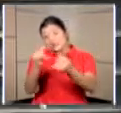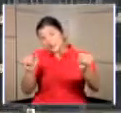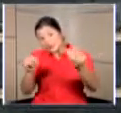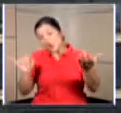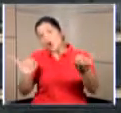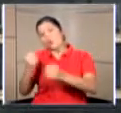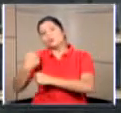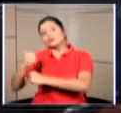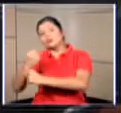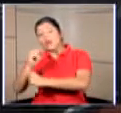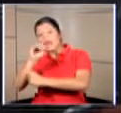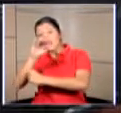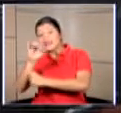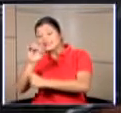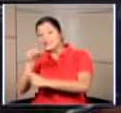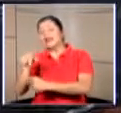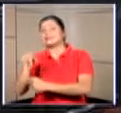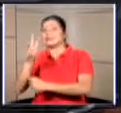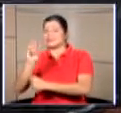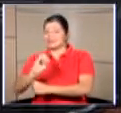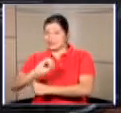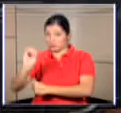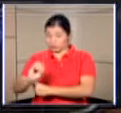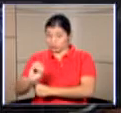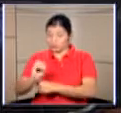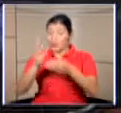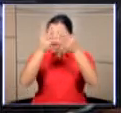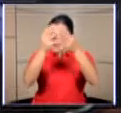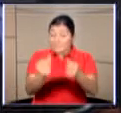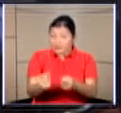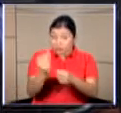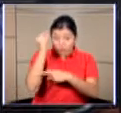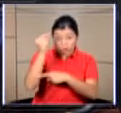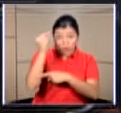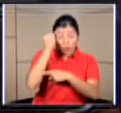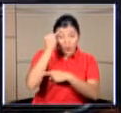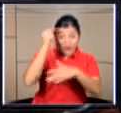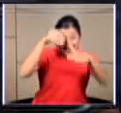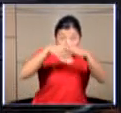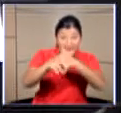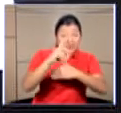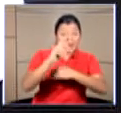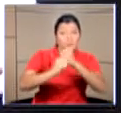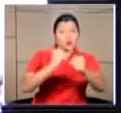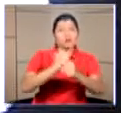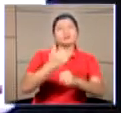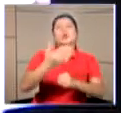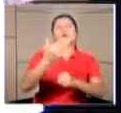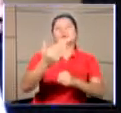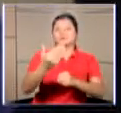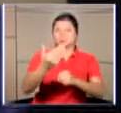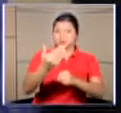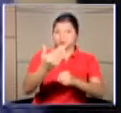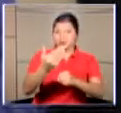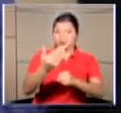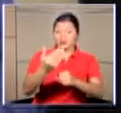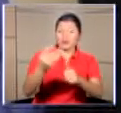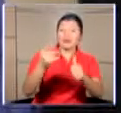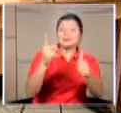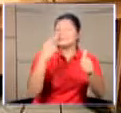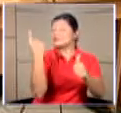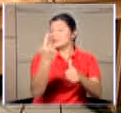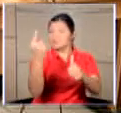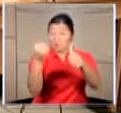autónomas como el ICE. El presupuesto de la República ingresa anualmente el 1 de septiembre a la Comisión de Asuntos